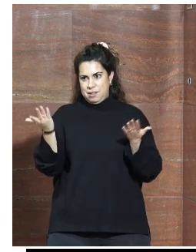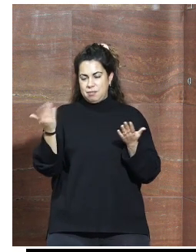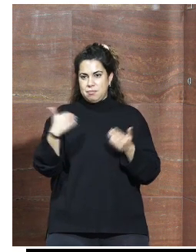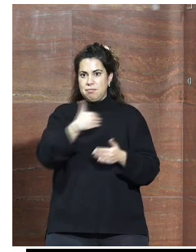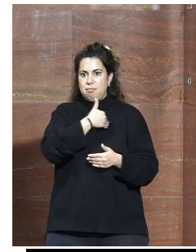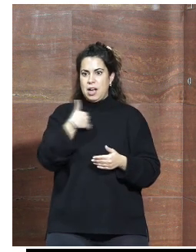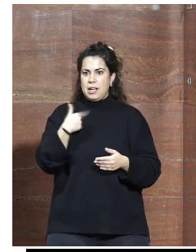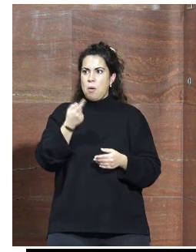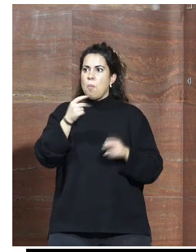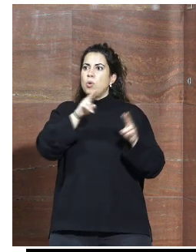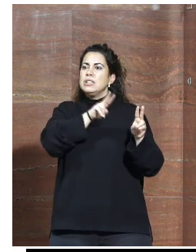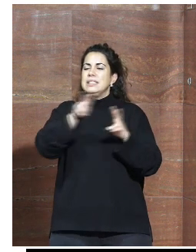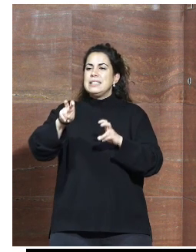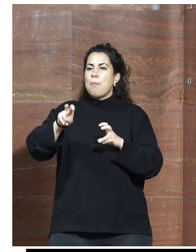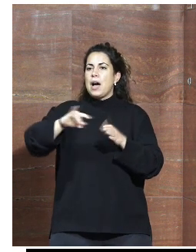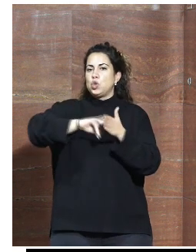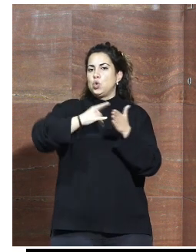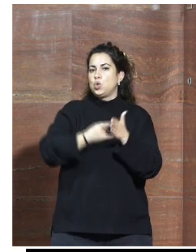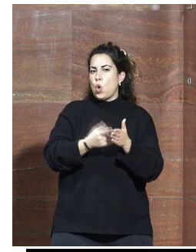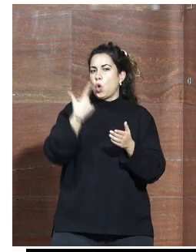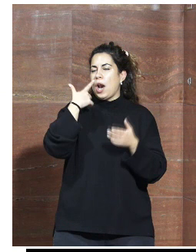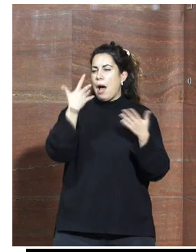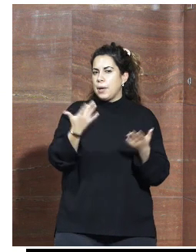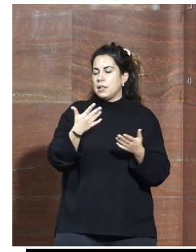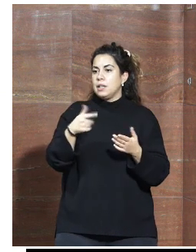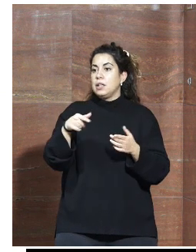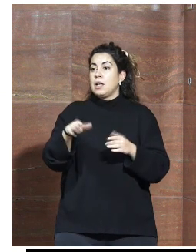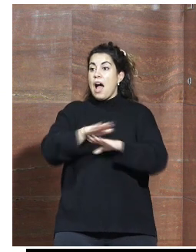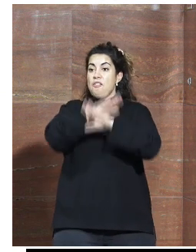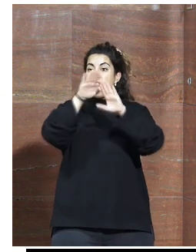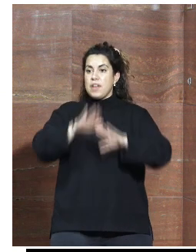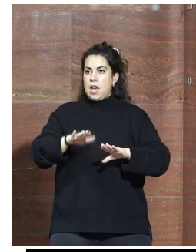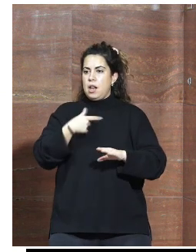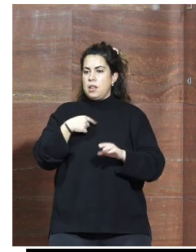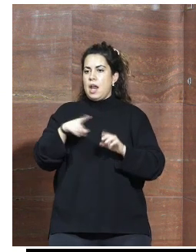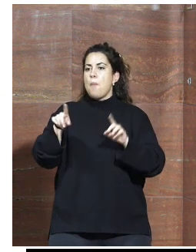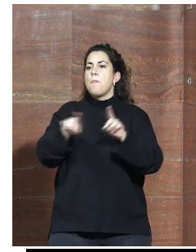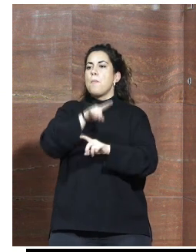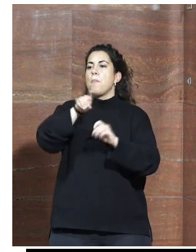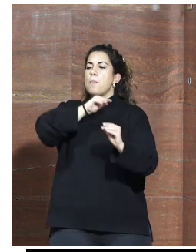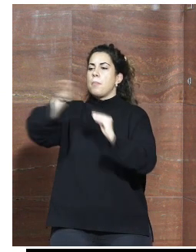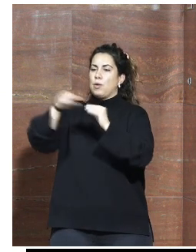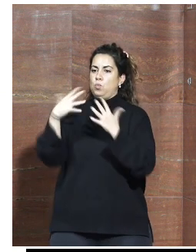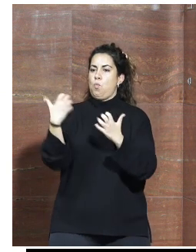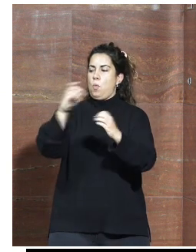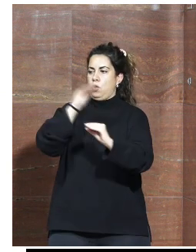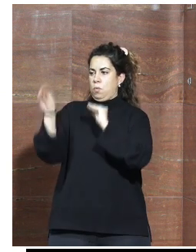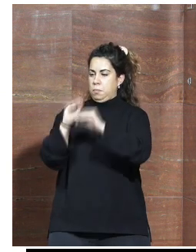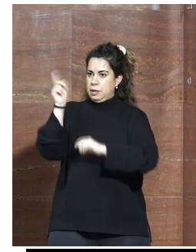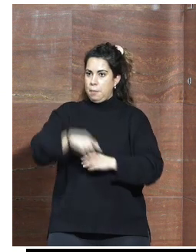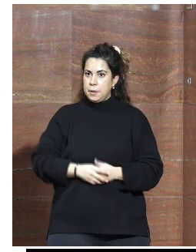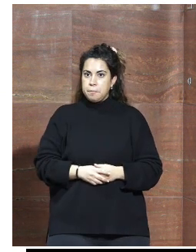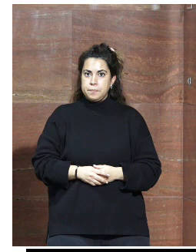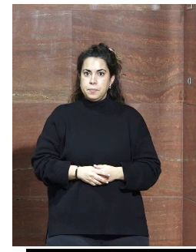solucionando algunos de los temas que podamos y, al finalizar, también tendréis las preguntas del público. ¿De acuerdo? Pues vamos a